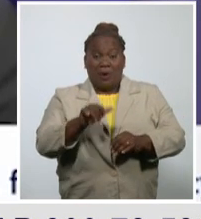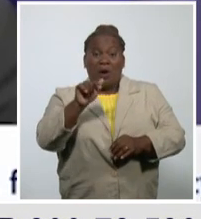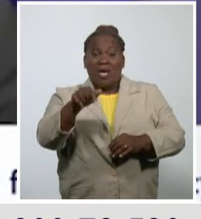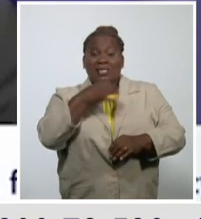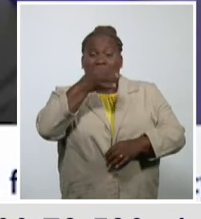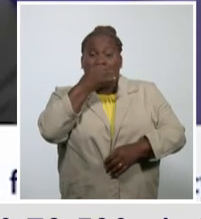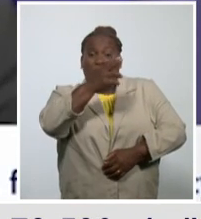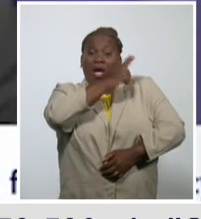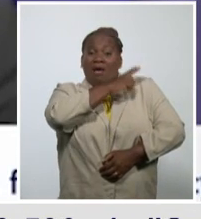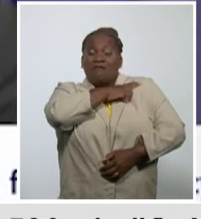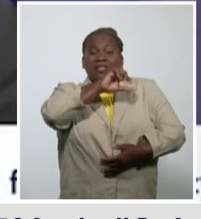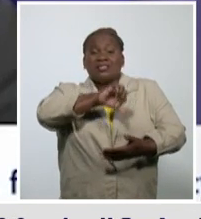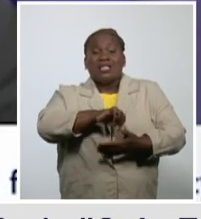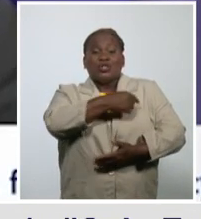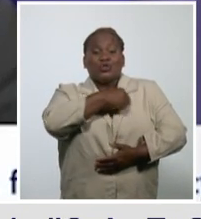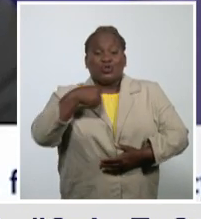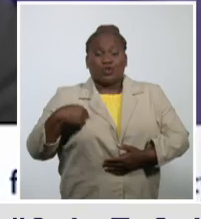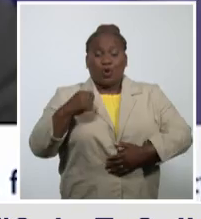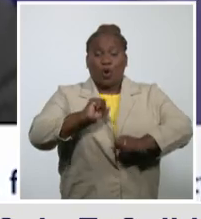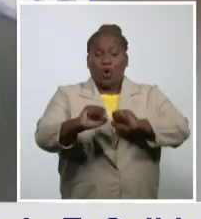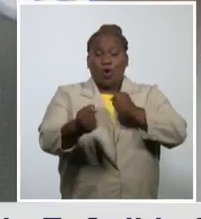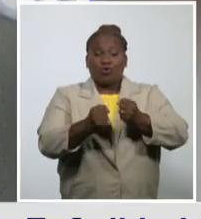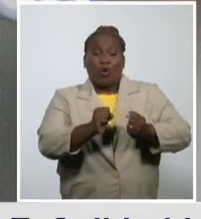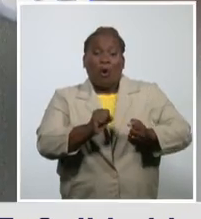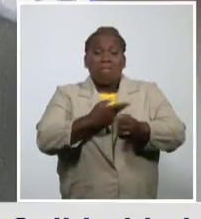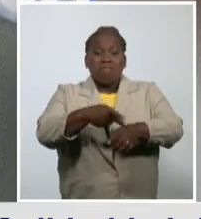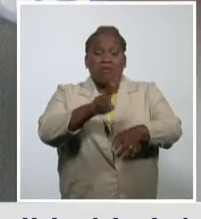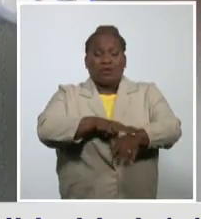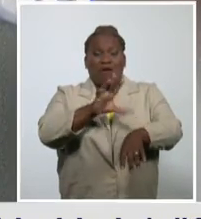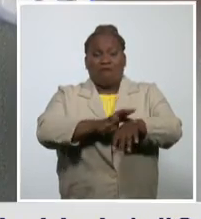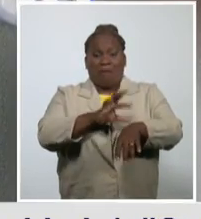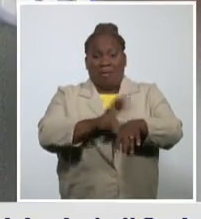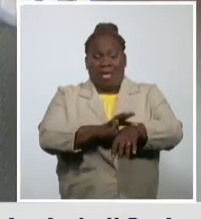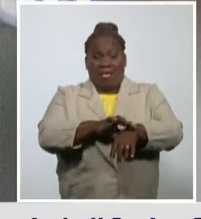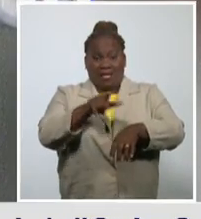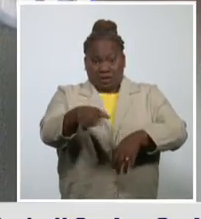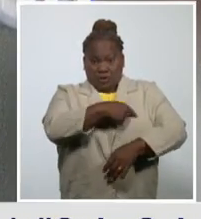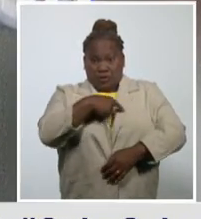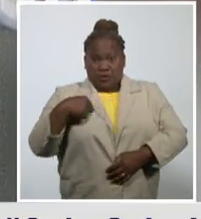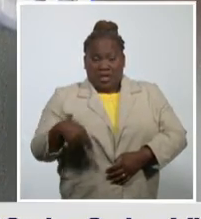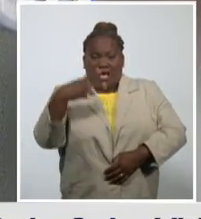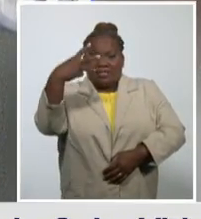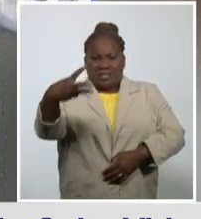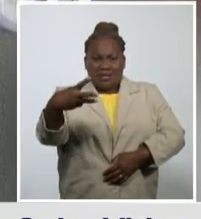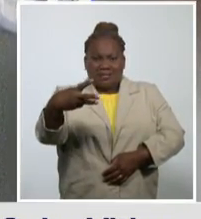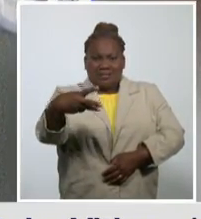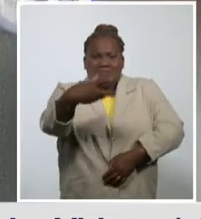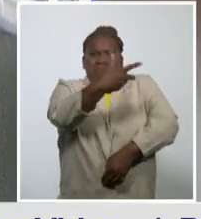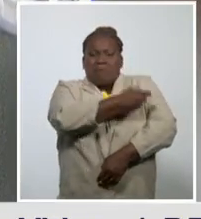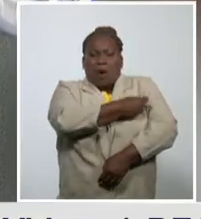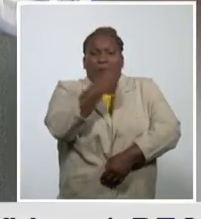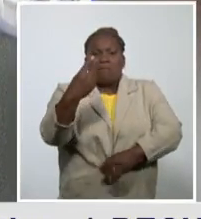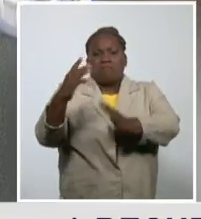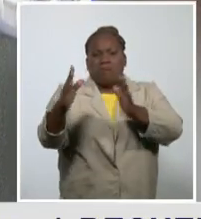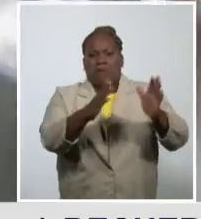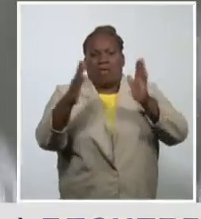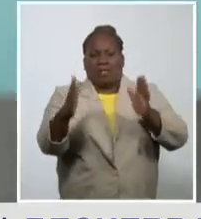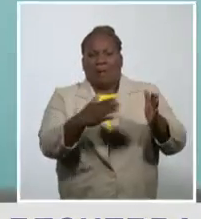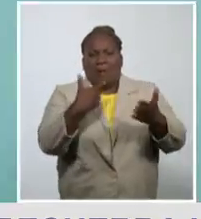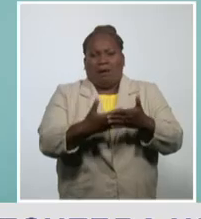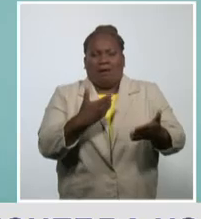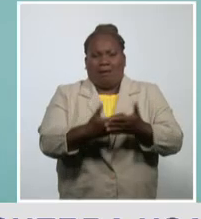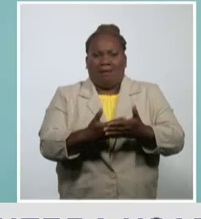del Centro Chino para el Control y la Prevención de Enfermedades, en el gigante asiático 3 vacunas completaron la primera fase de ensayos clínicos